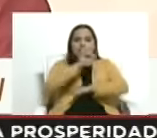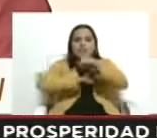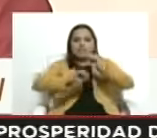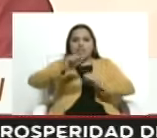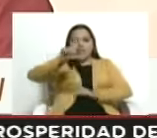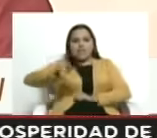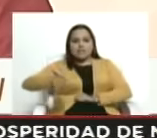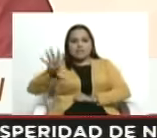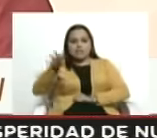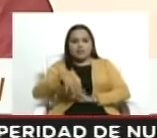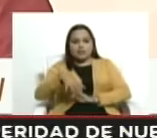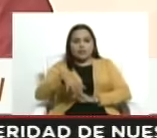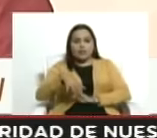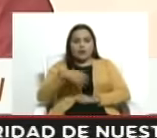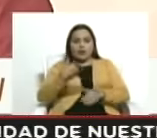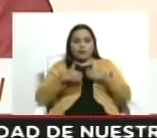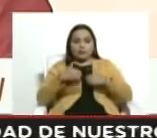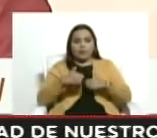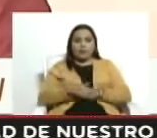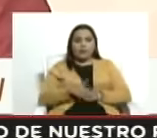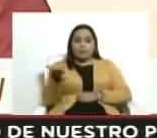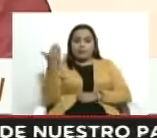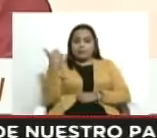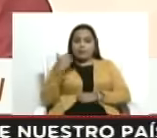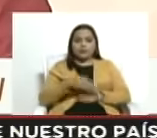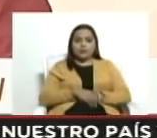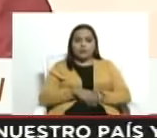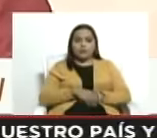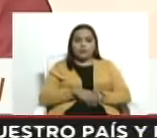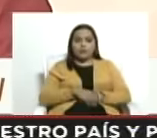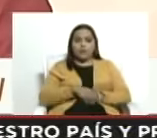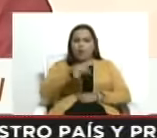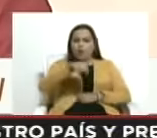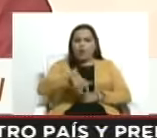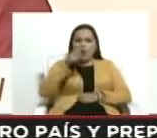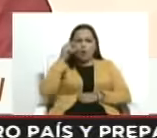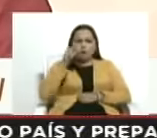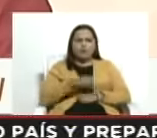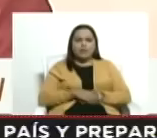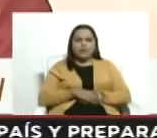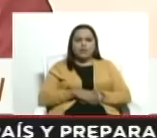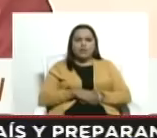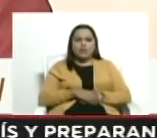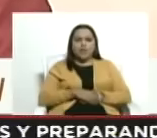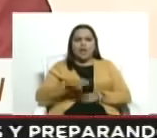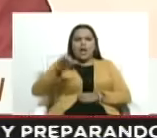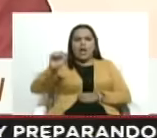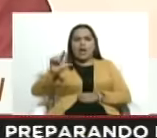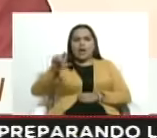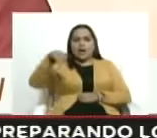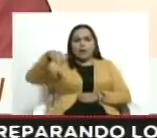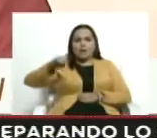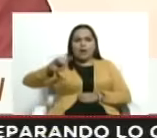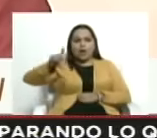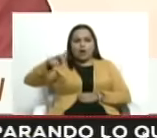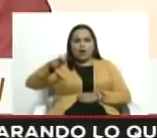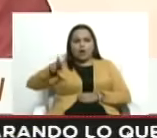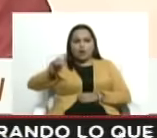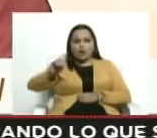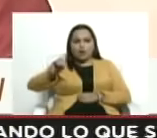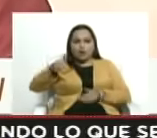miércoles pasado. Hoy salió el miserable de Almagro ofendiendo al gentilicio